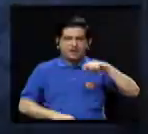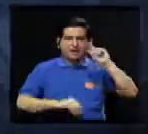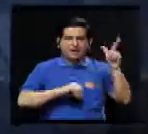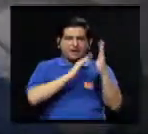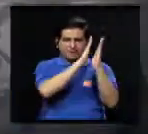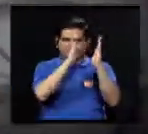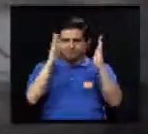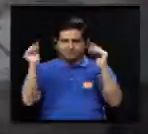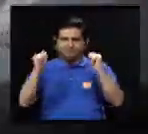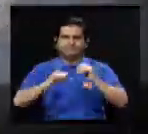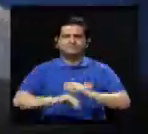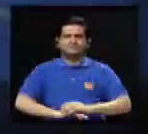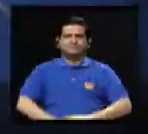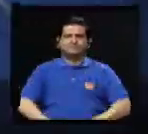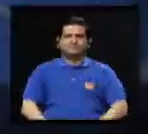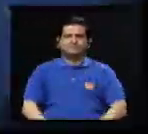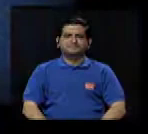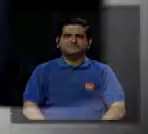Cinemateca.